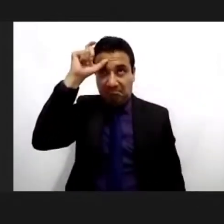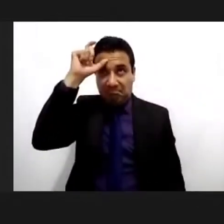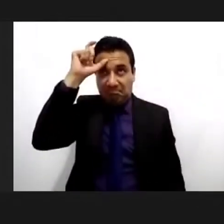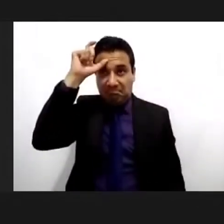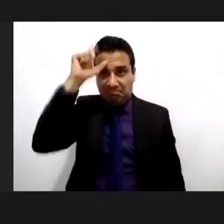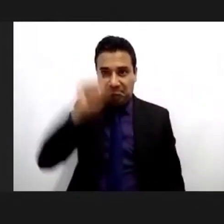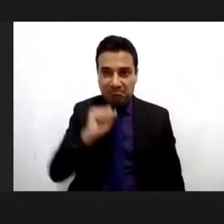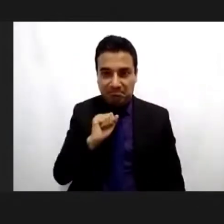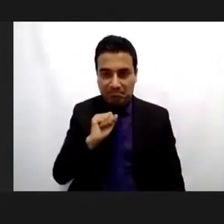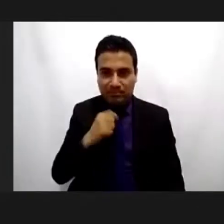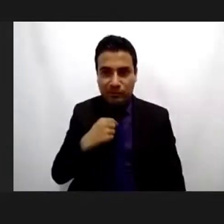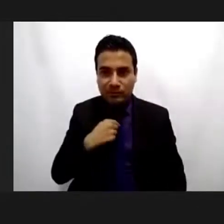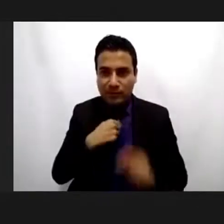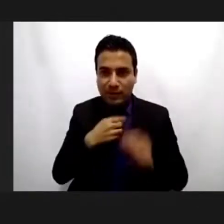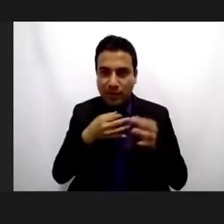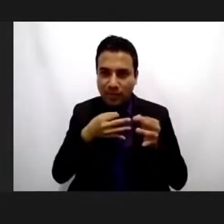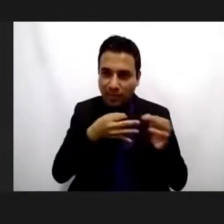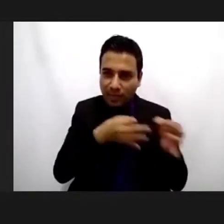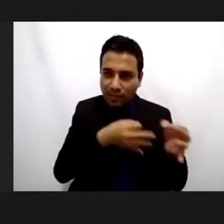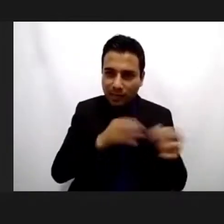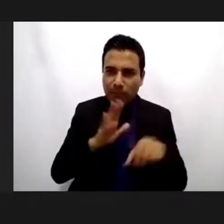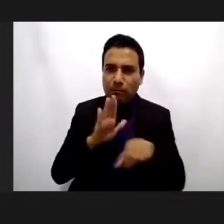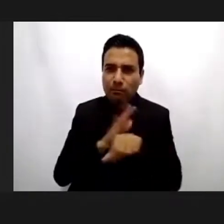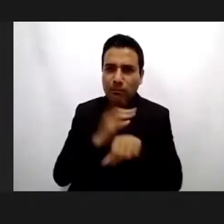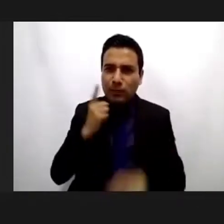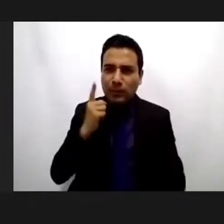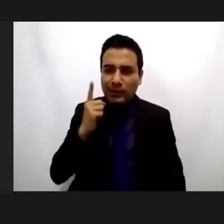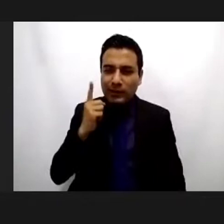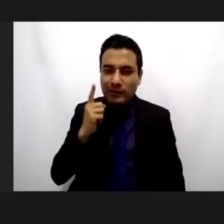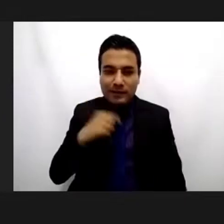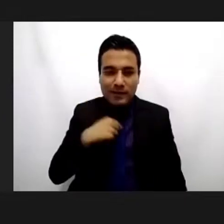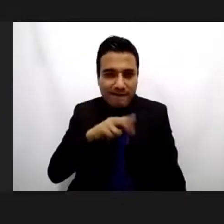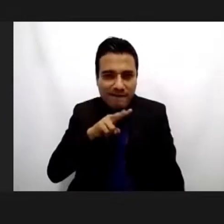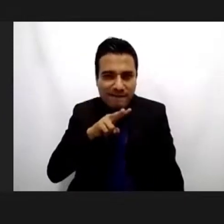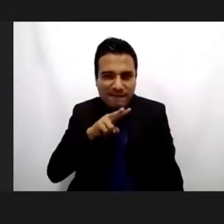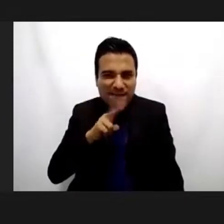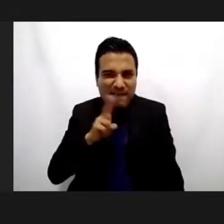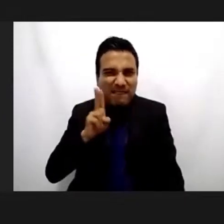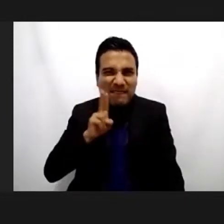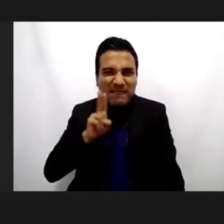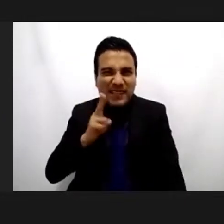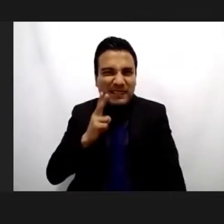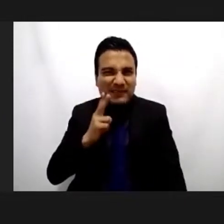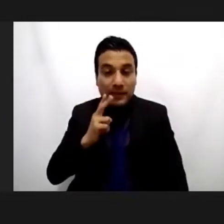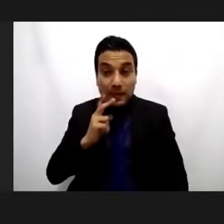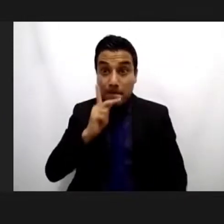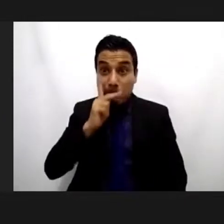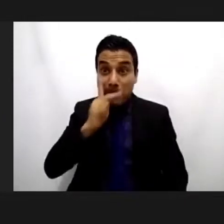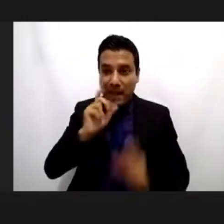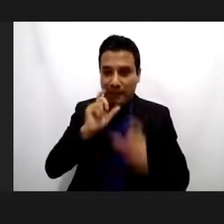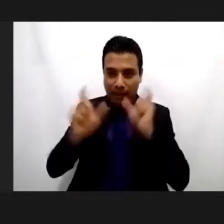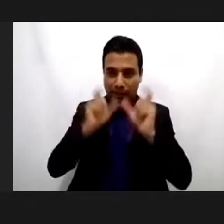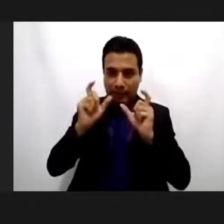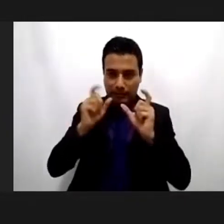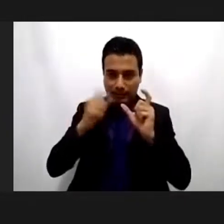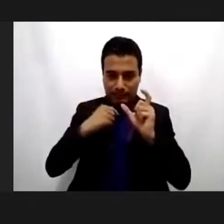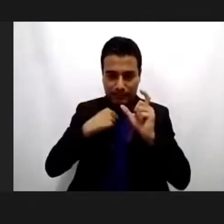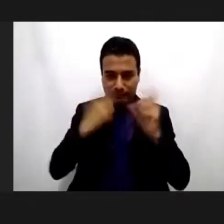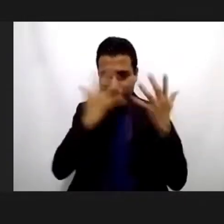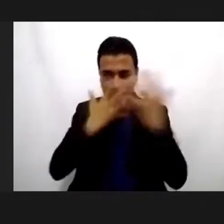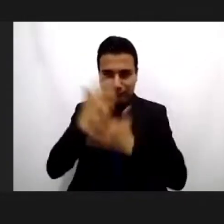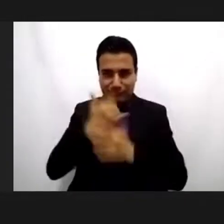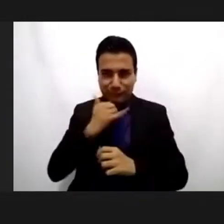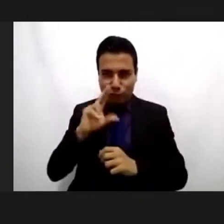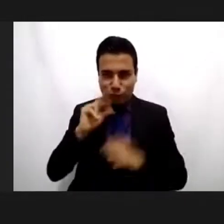justamente me atrae es el hecho de comprender lo que está sucediendo sin entender los términos con los que